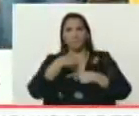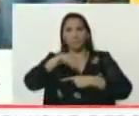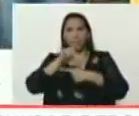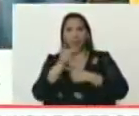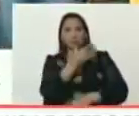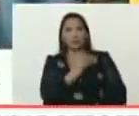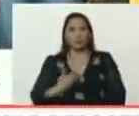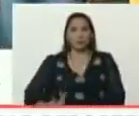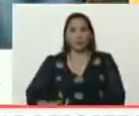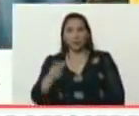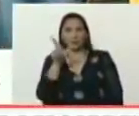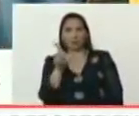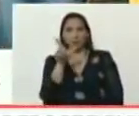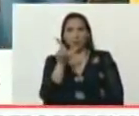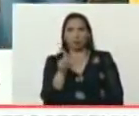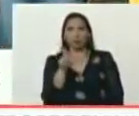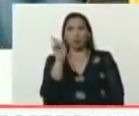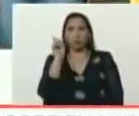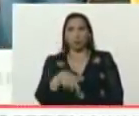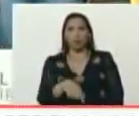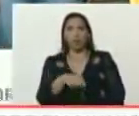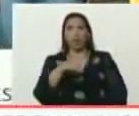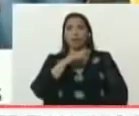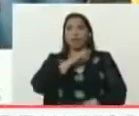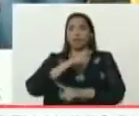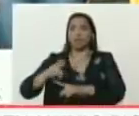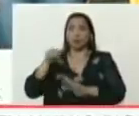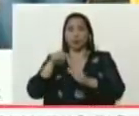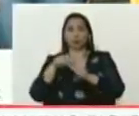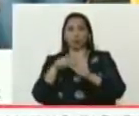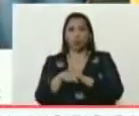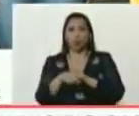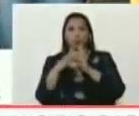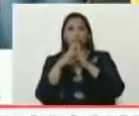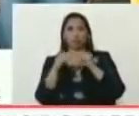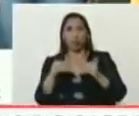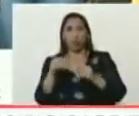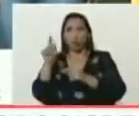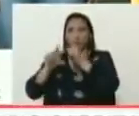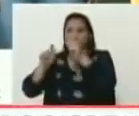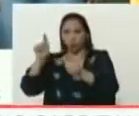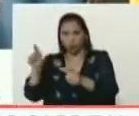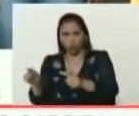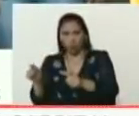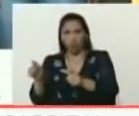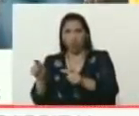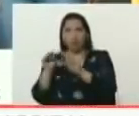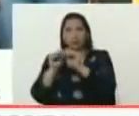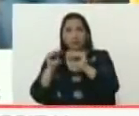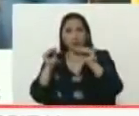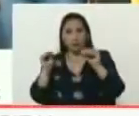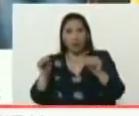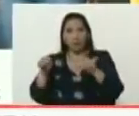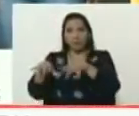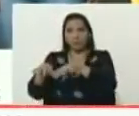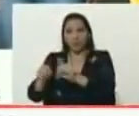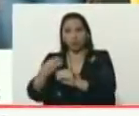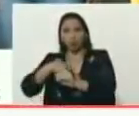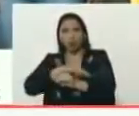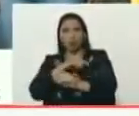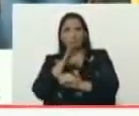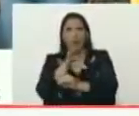del partido. Y además una instrucción. Todo aquel que llame a la invasión de nuestra